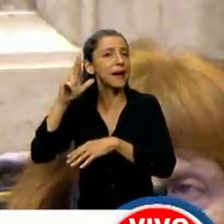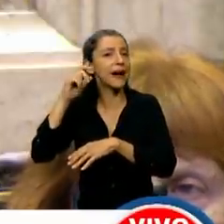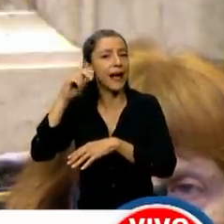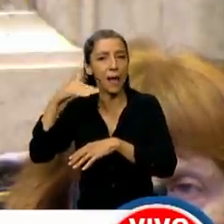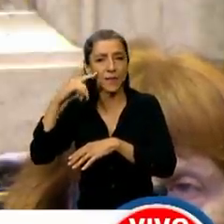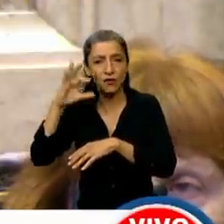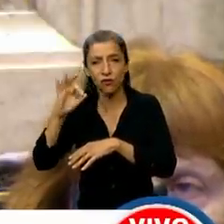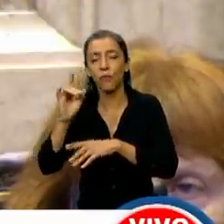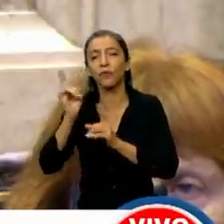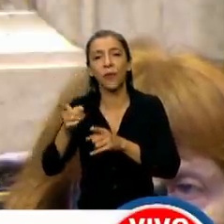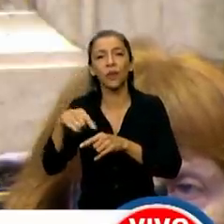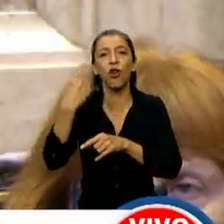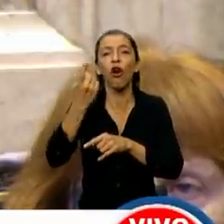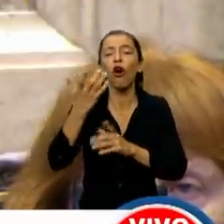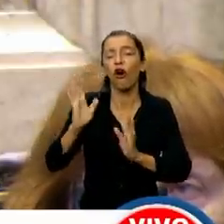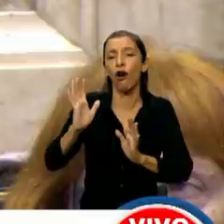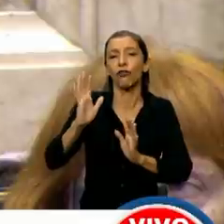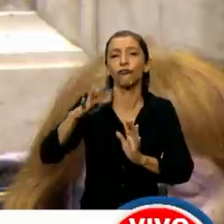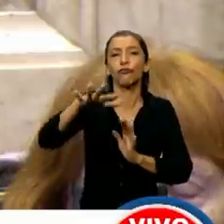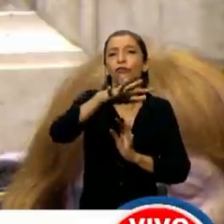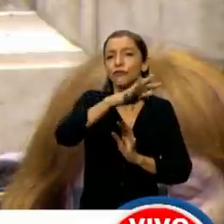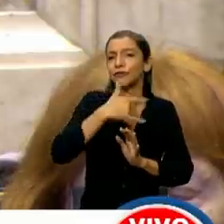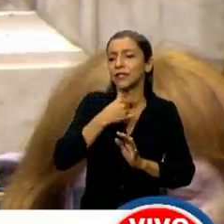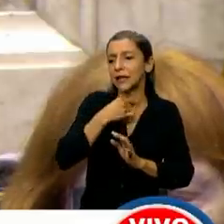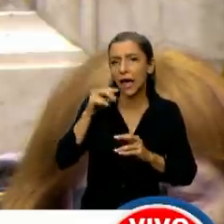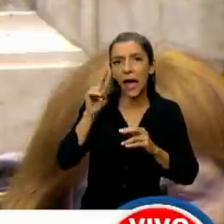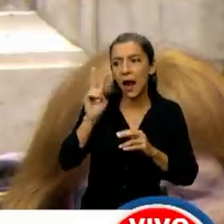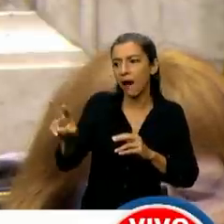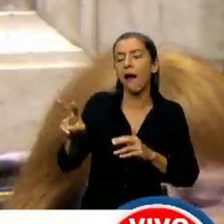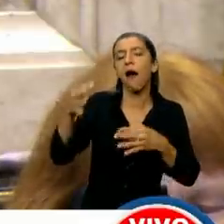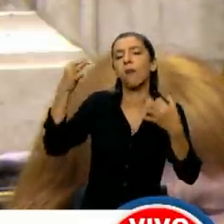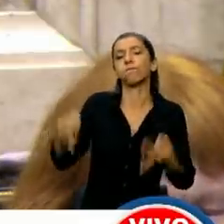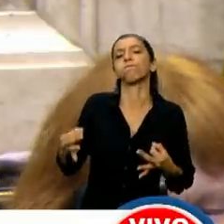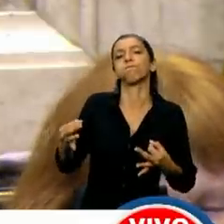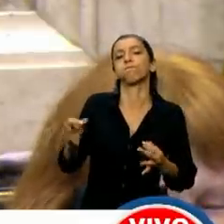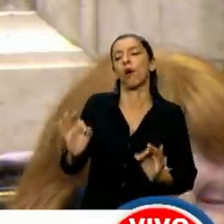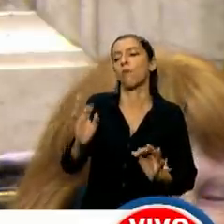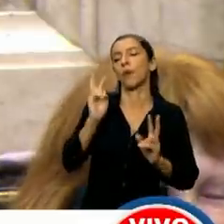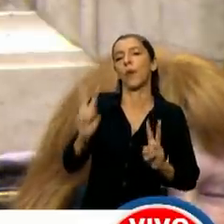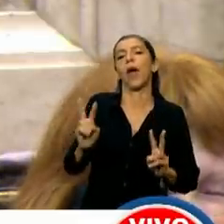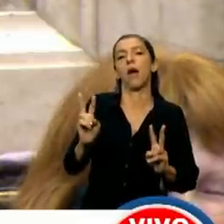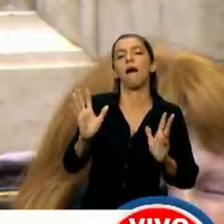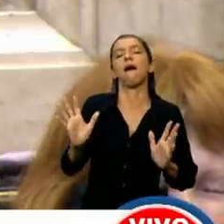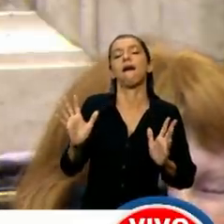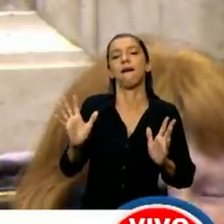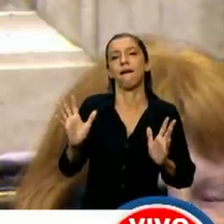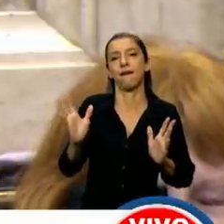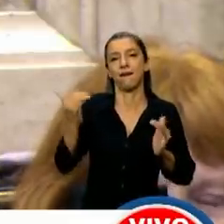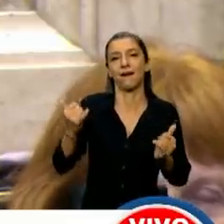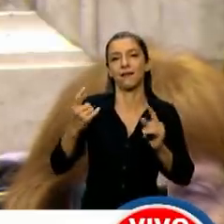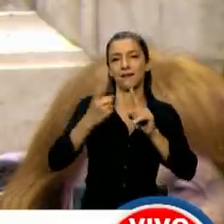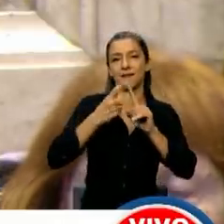pampa puede haber la completada hasta pergamino esa realidad la verdad que causa mucho